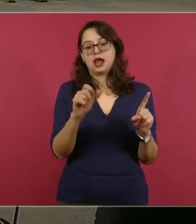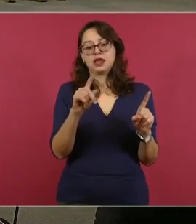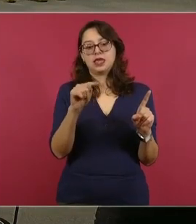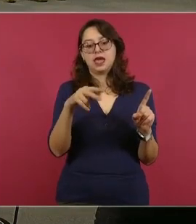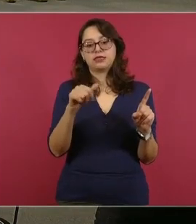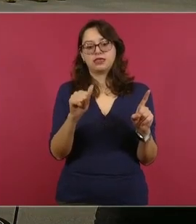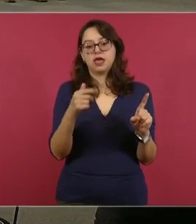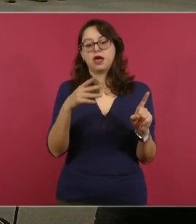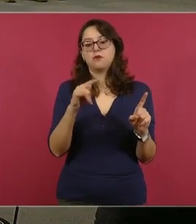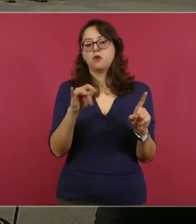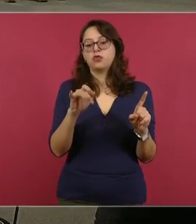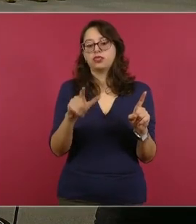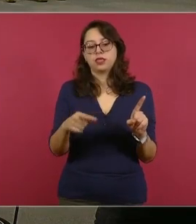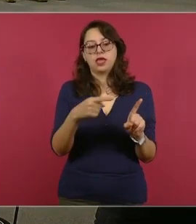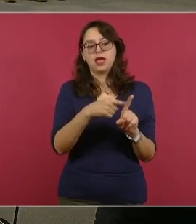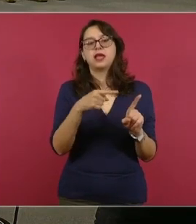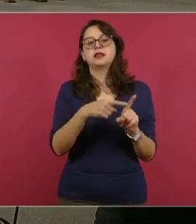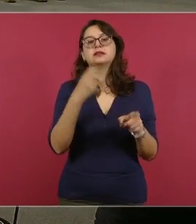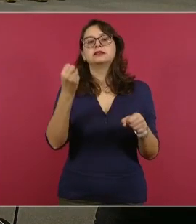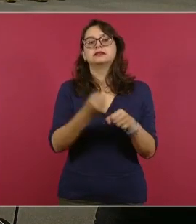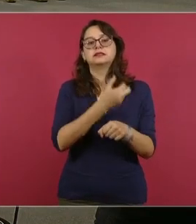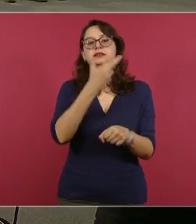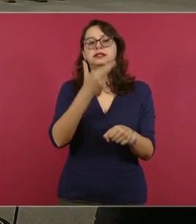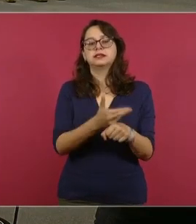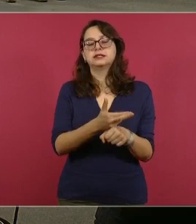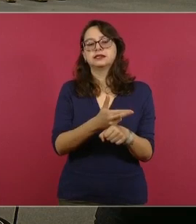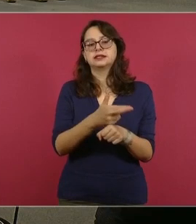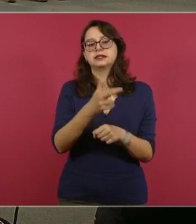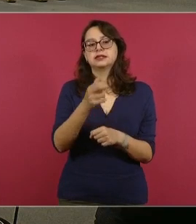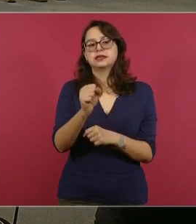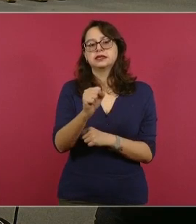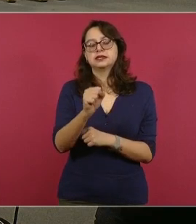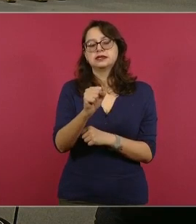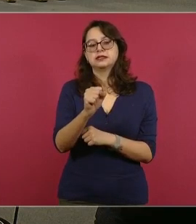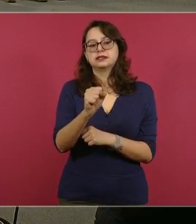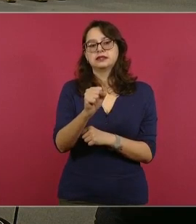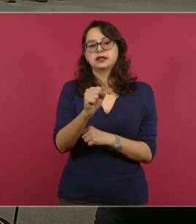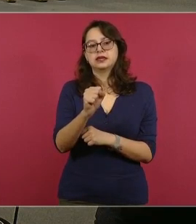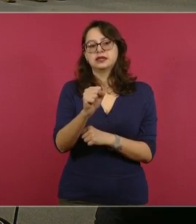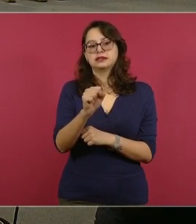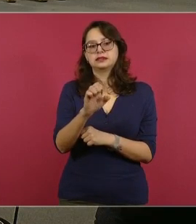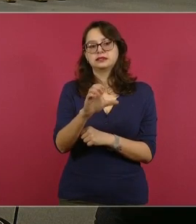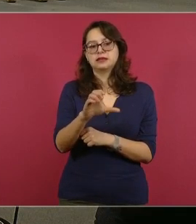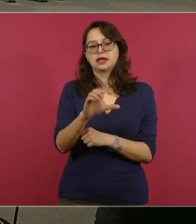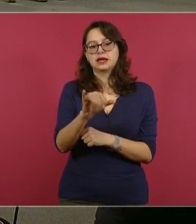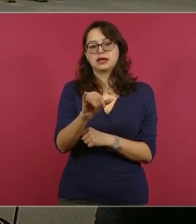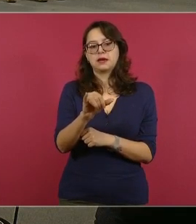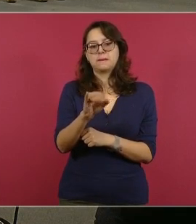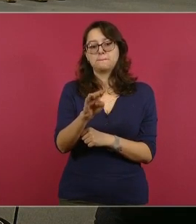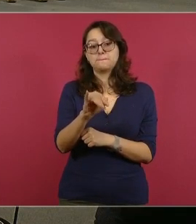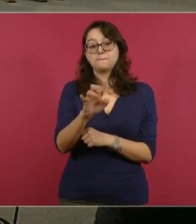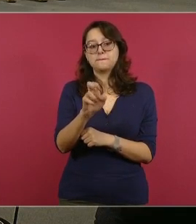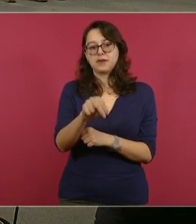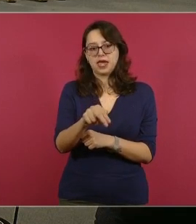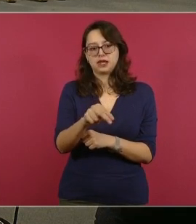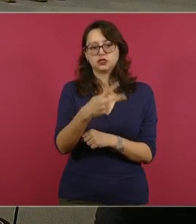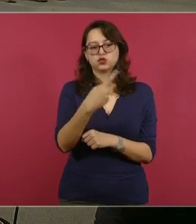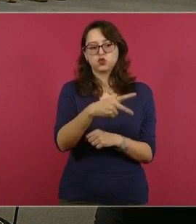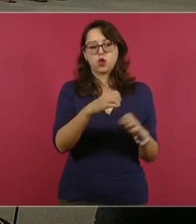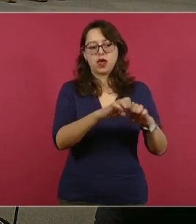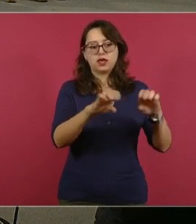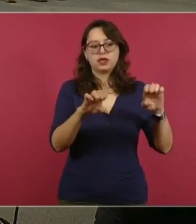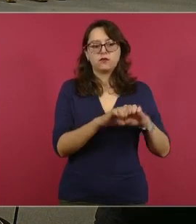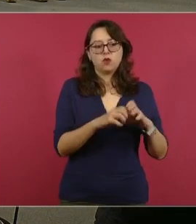la secretaria de Bienestar del gobierno federal. Viene con un equipo. Vamos